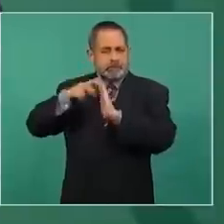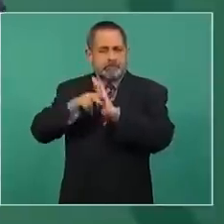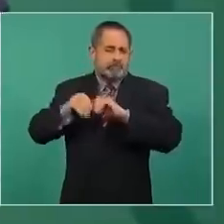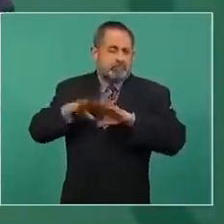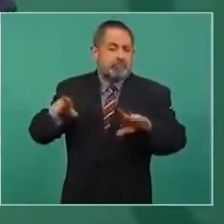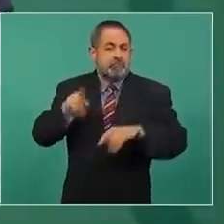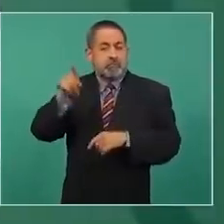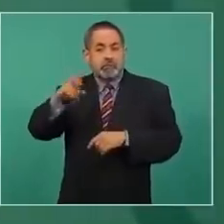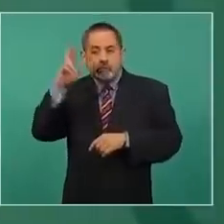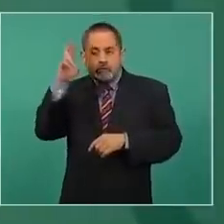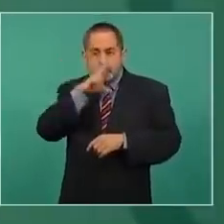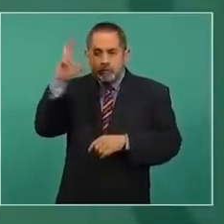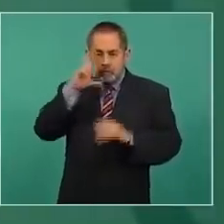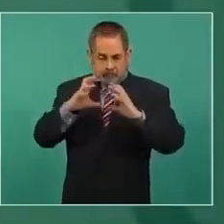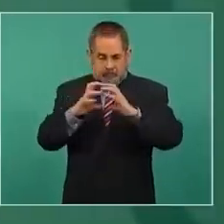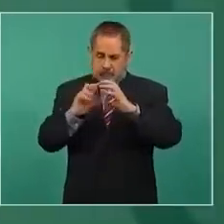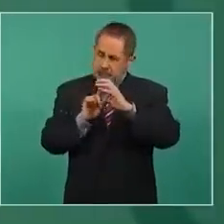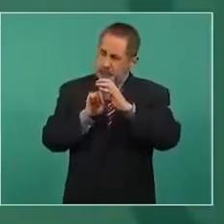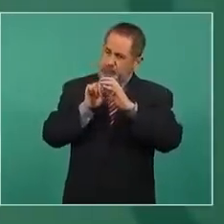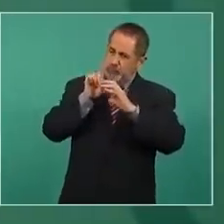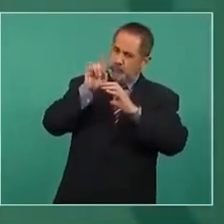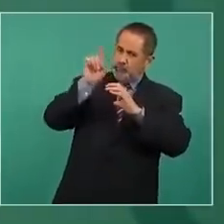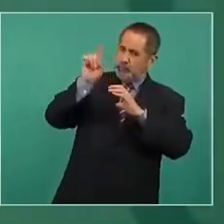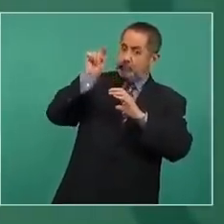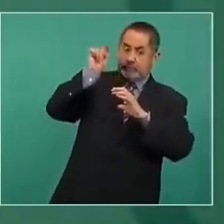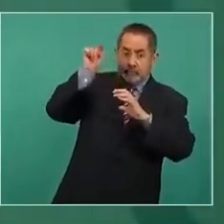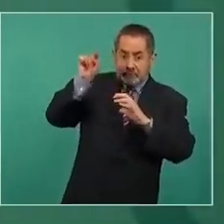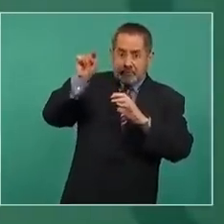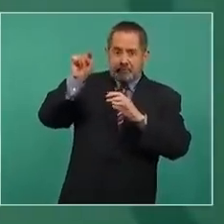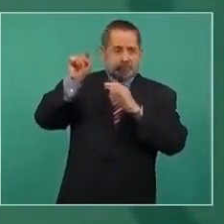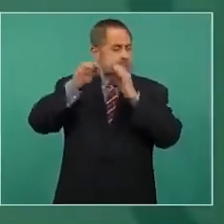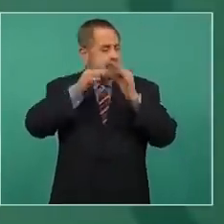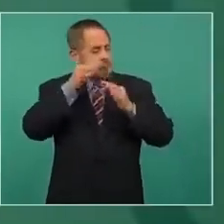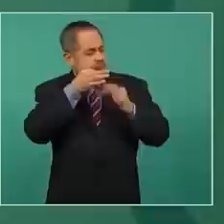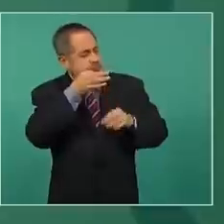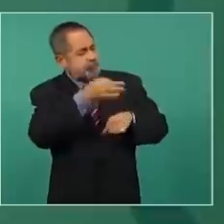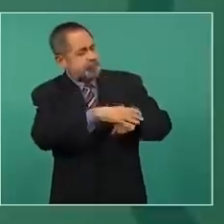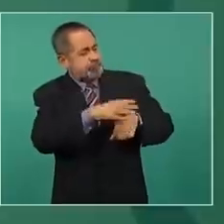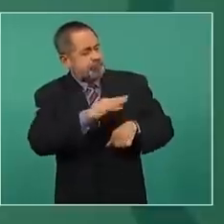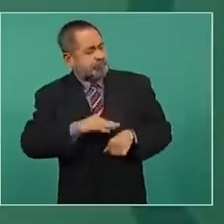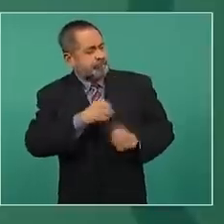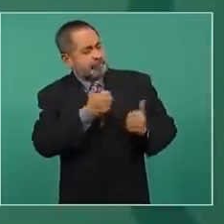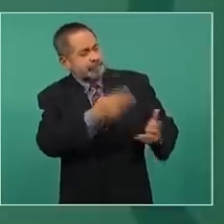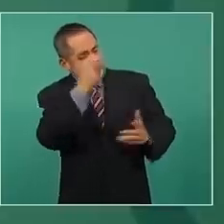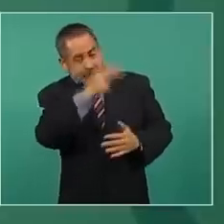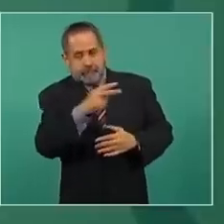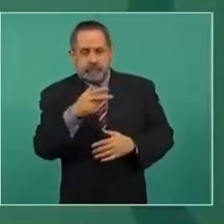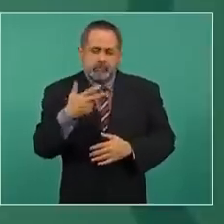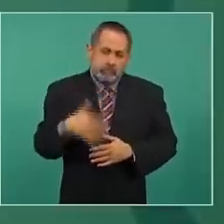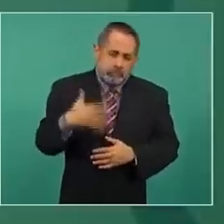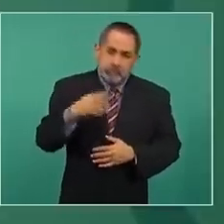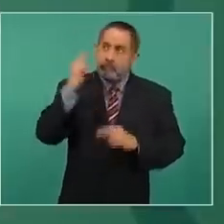astronautas rusos eh nos felicitan desde el espacio